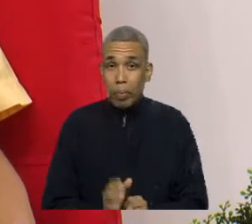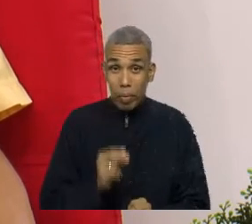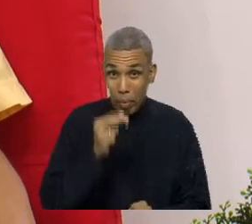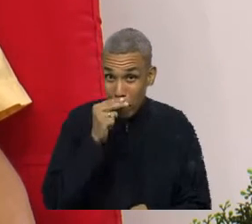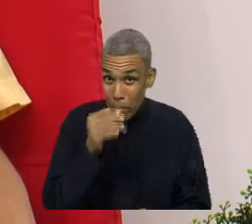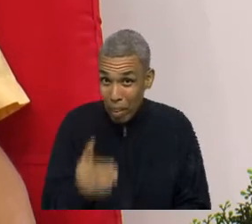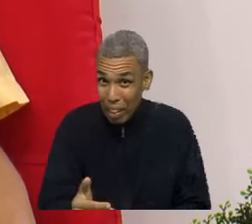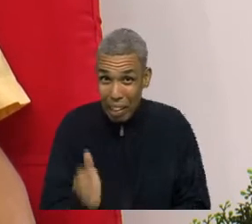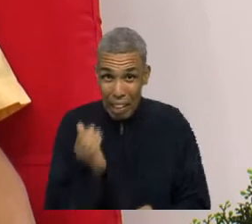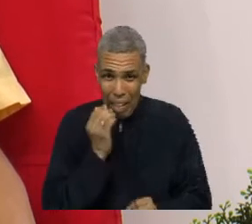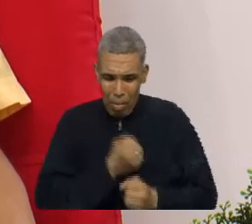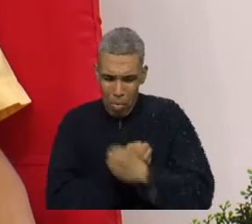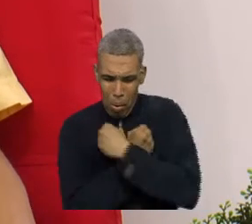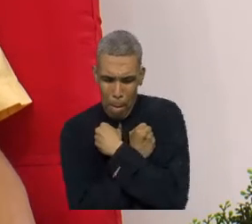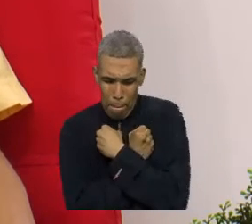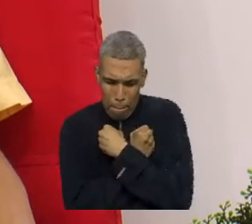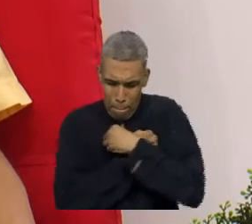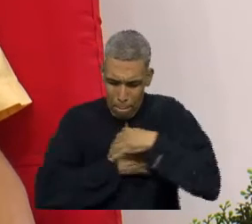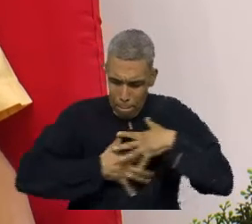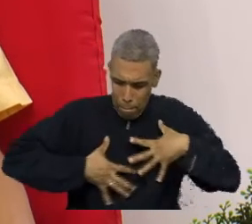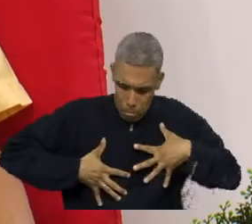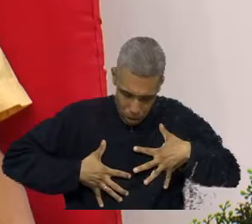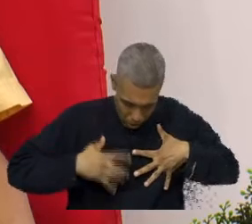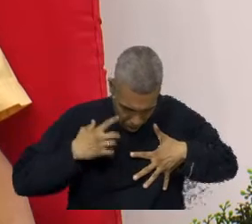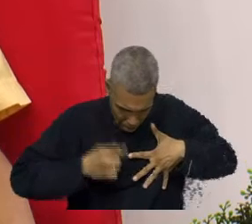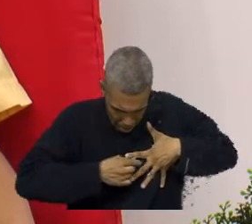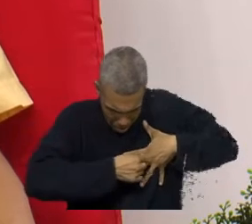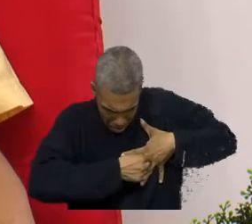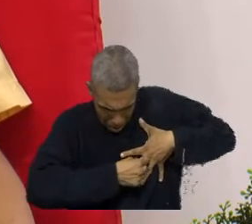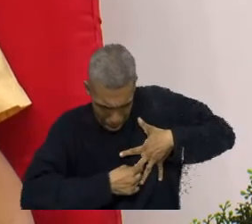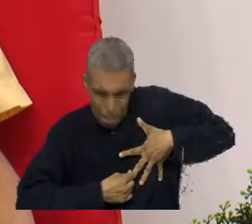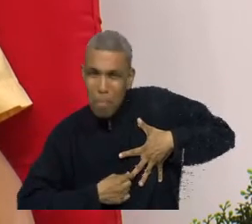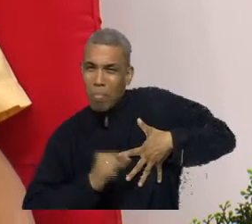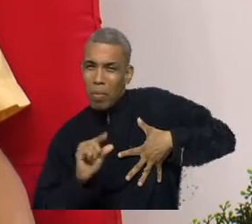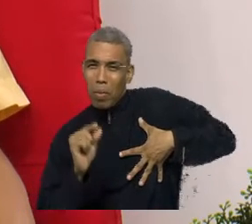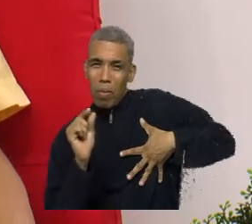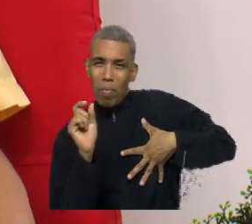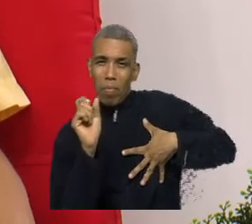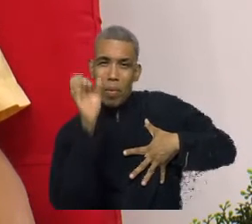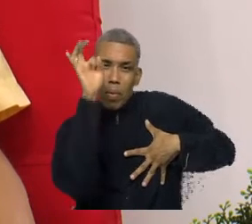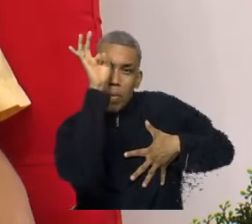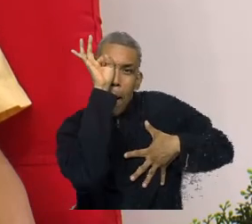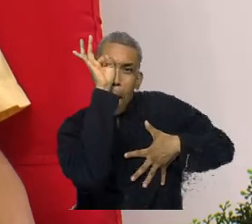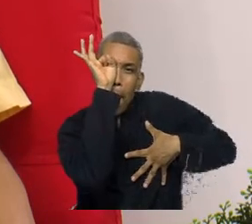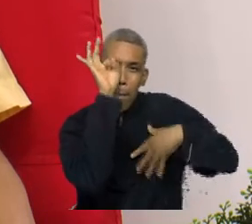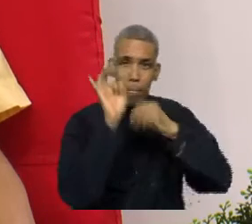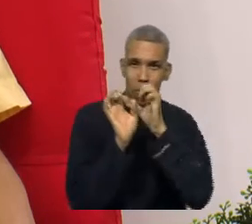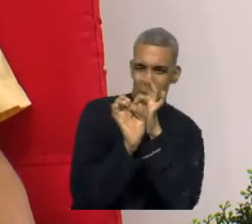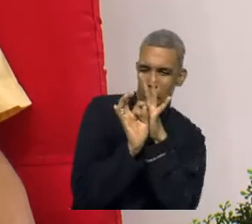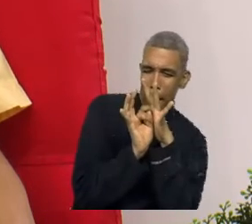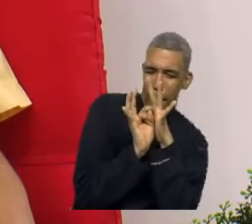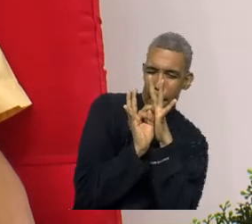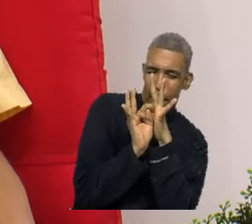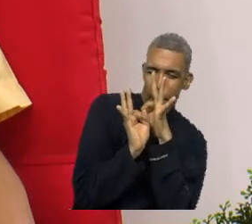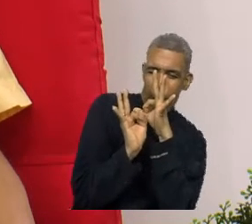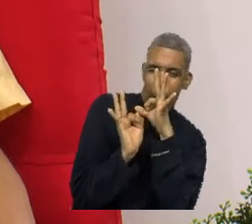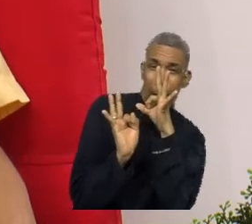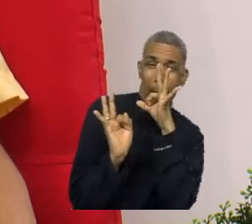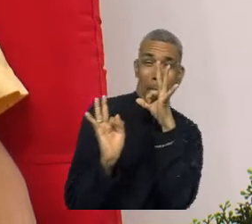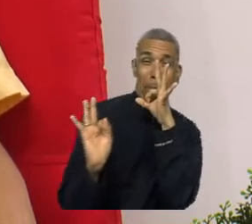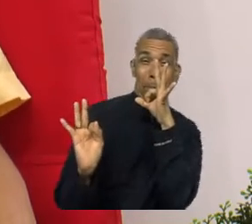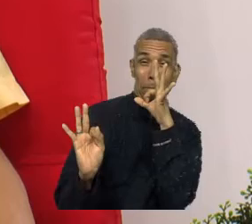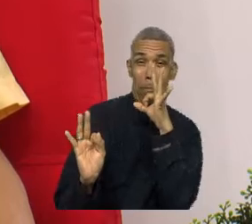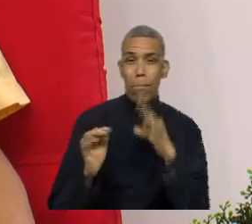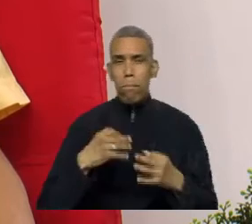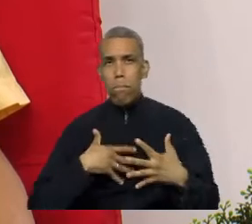muy delgaditos, entonces este niño, pues una crisis lo va a cerrar con mucha más facilidad el bronquio, entonces